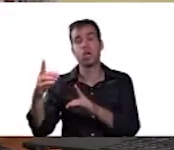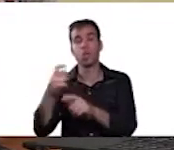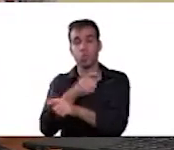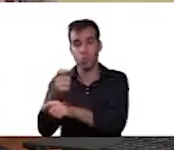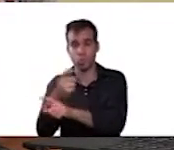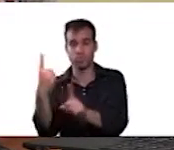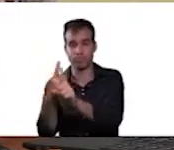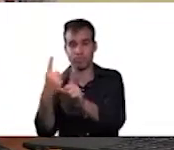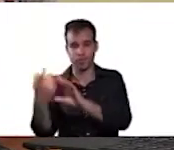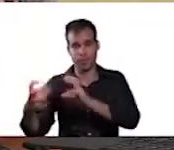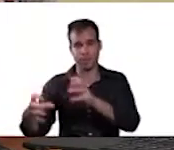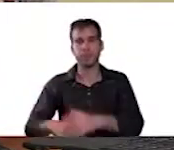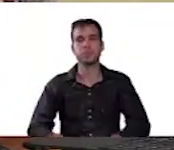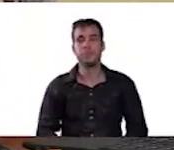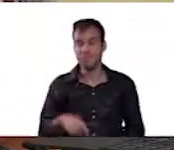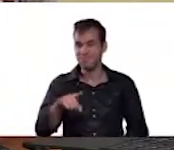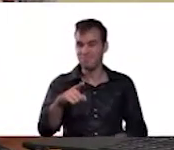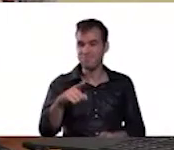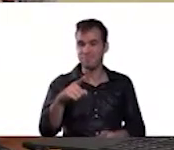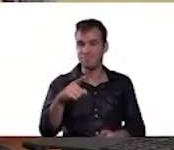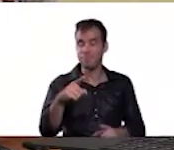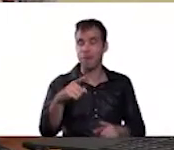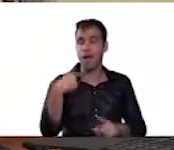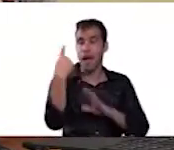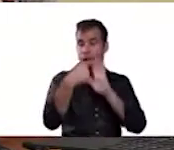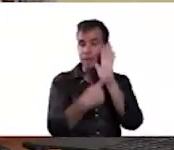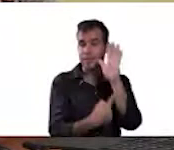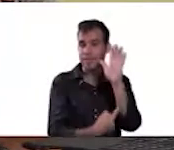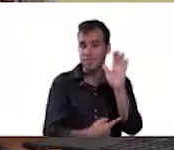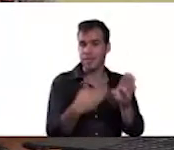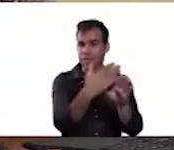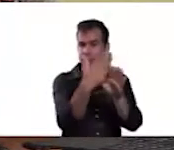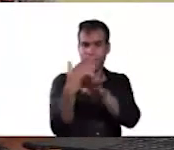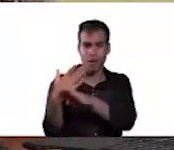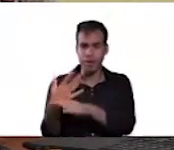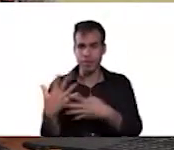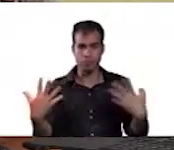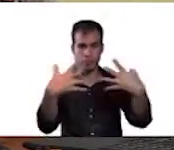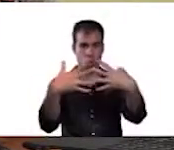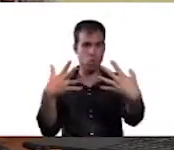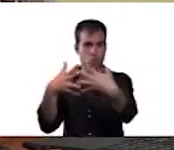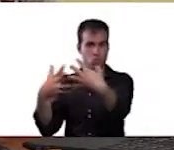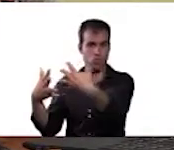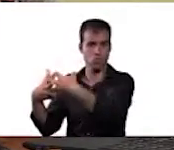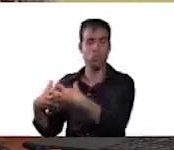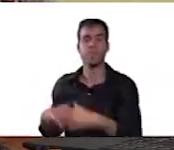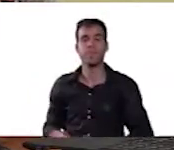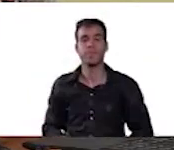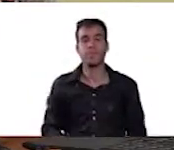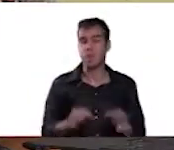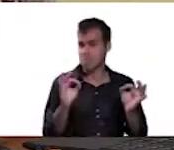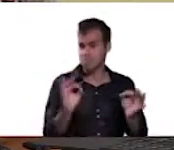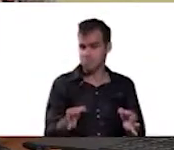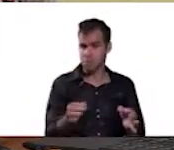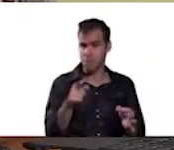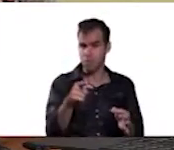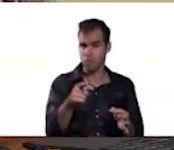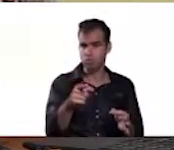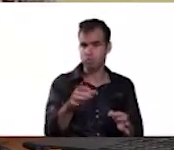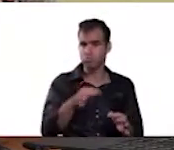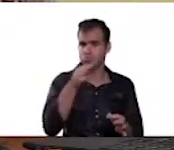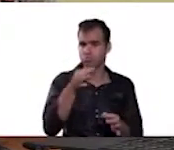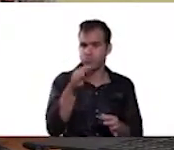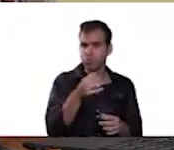es describir las características de los diferentes tipos de enlace, predecir el mismo en